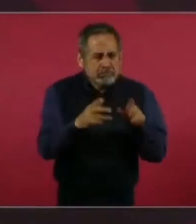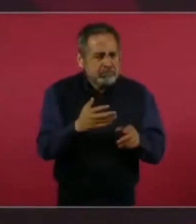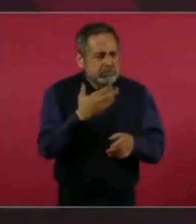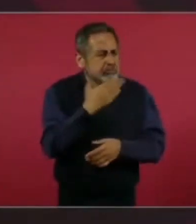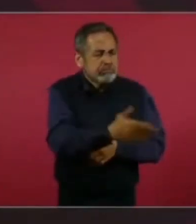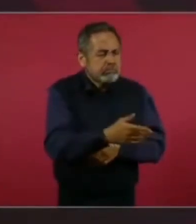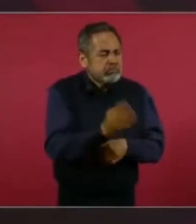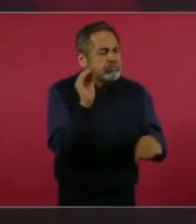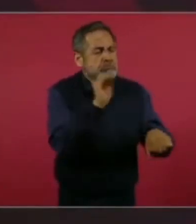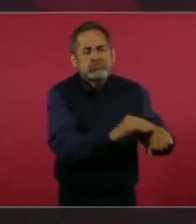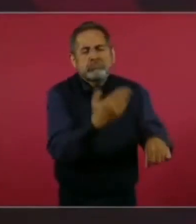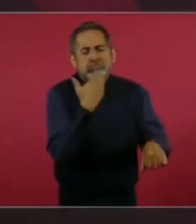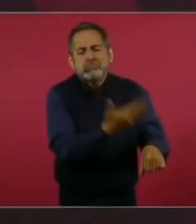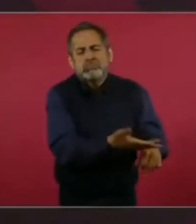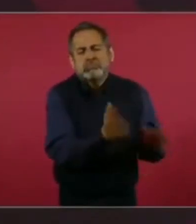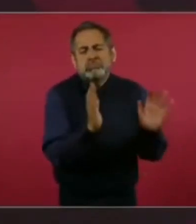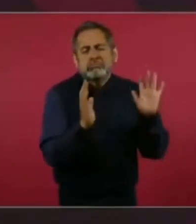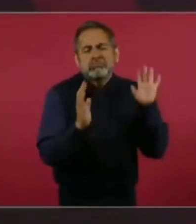hubiésemos